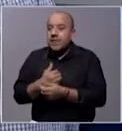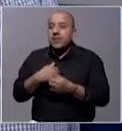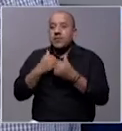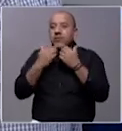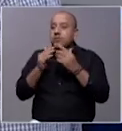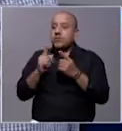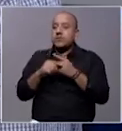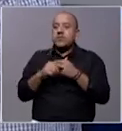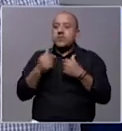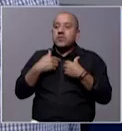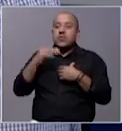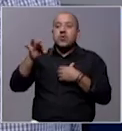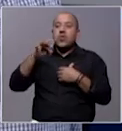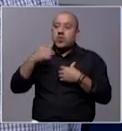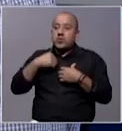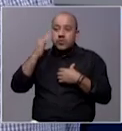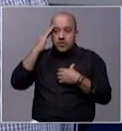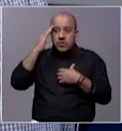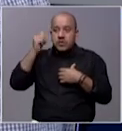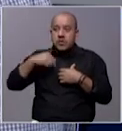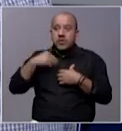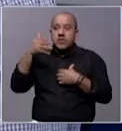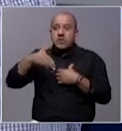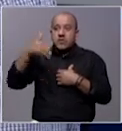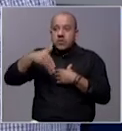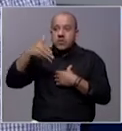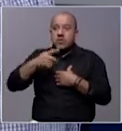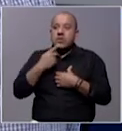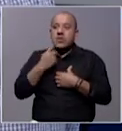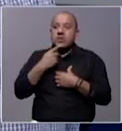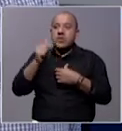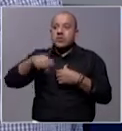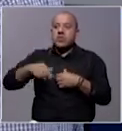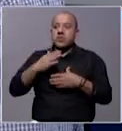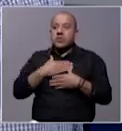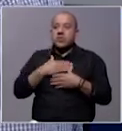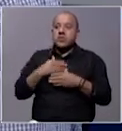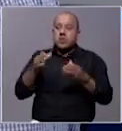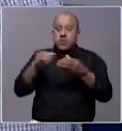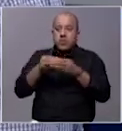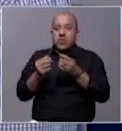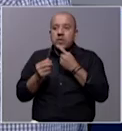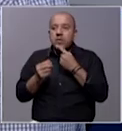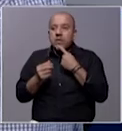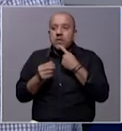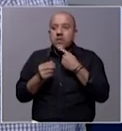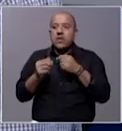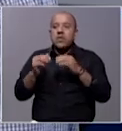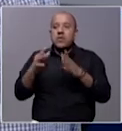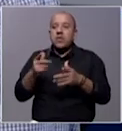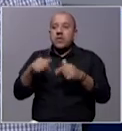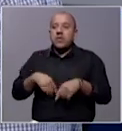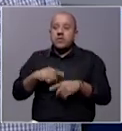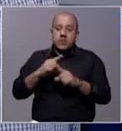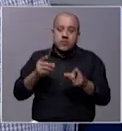a ver yo lo único que sé es que voy a seguir siendo militante político y voy a estar al servicio de mi partido en la condición de militante no se